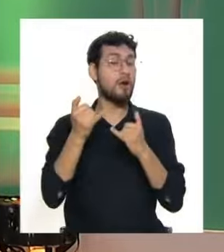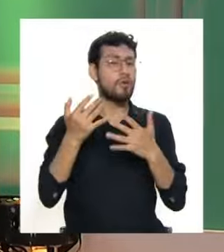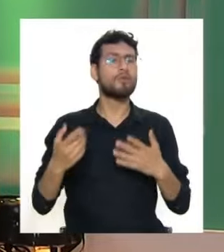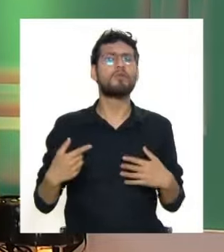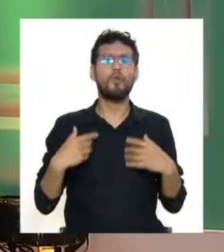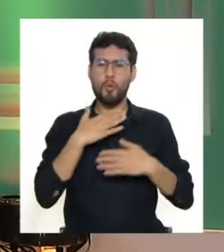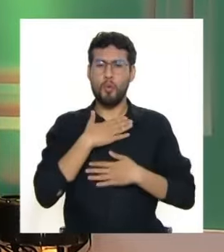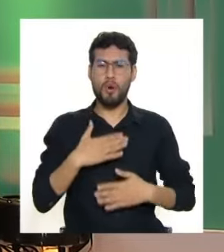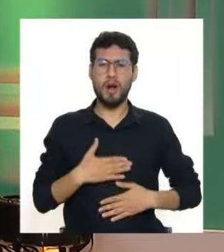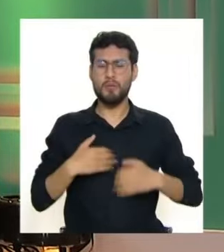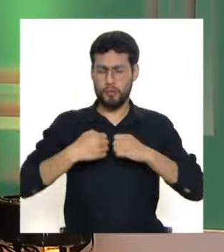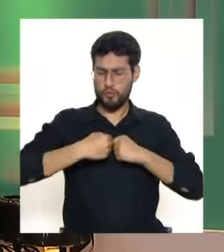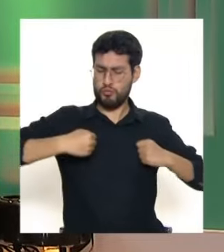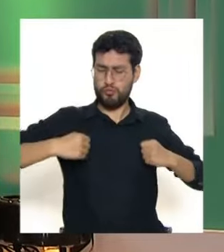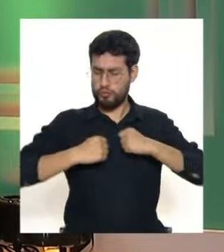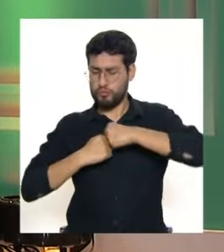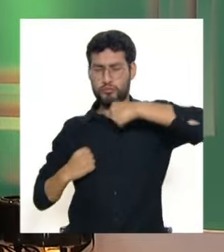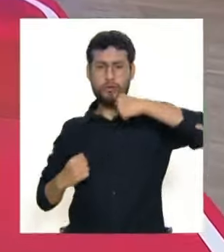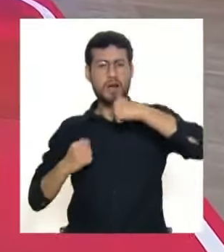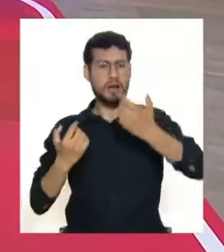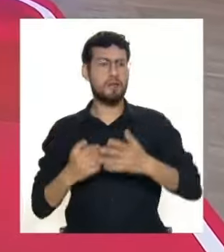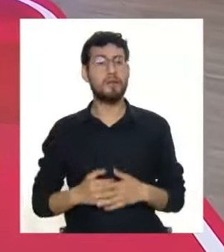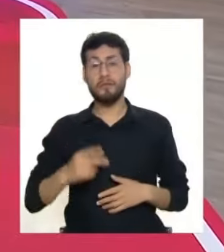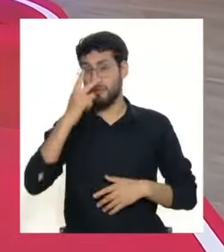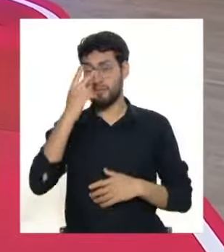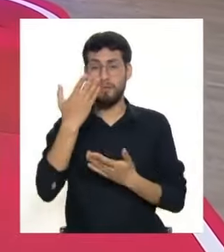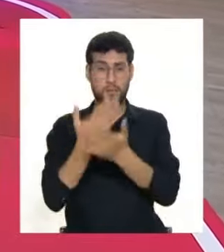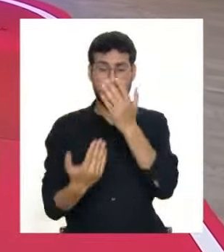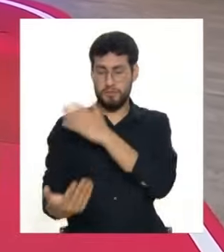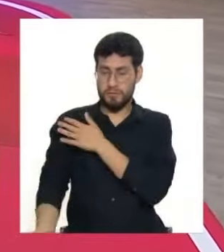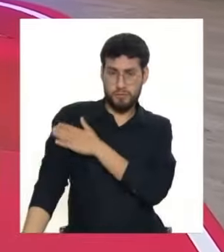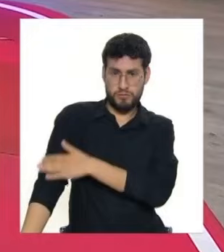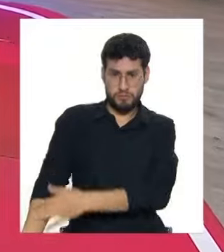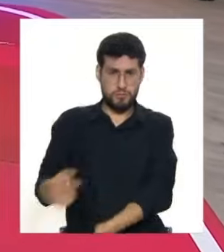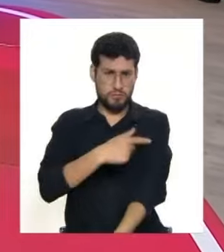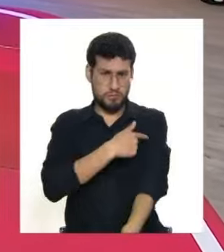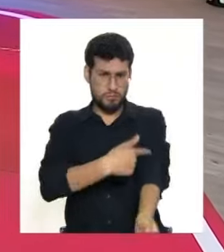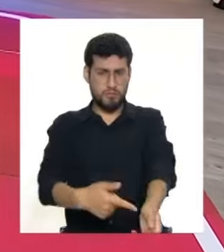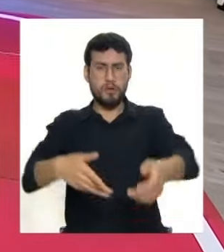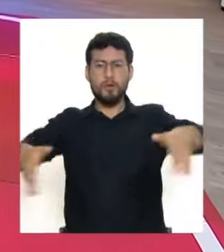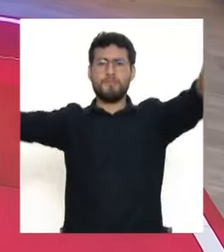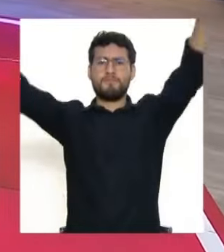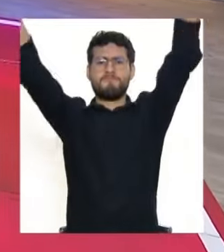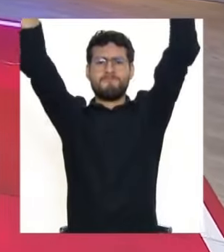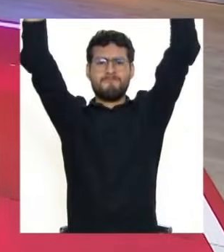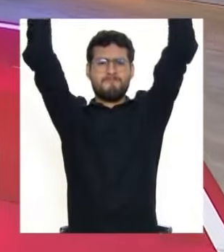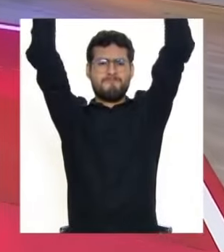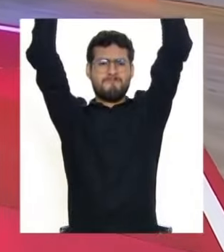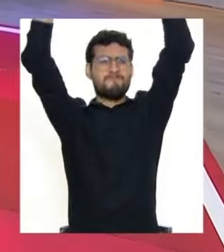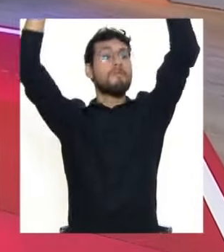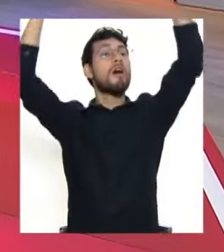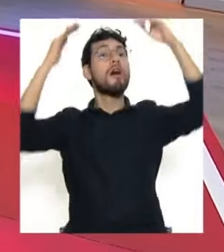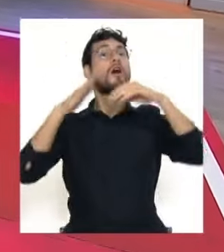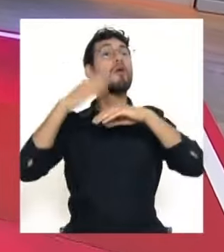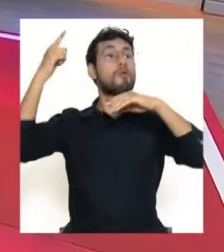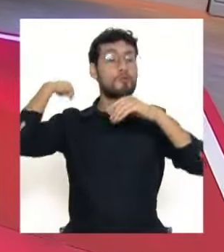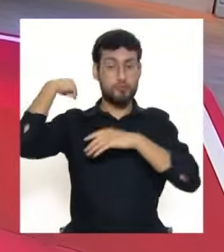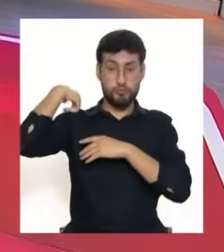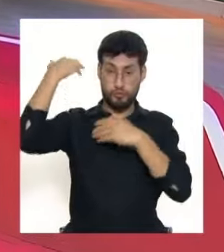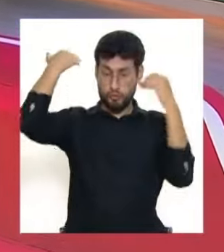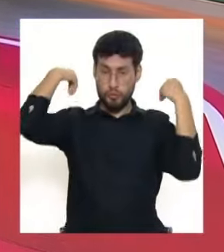estiramiento sencillo, llevando los brazos hacia arriba. Ahí crezco. Y ahora voy a exhalar y hacer una